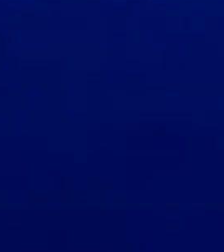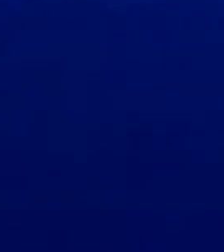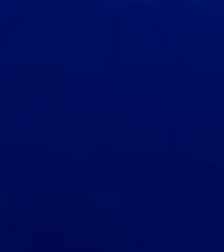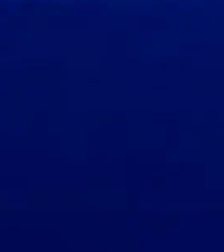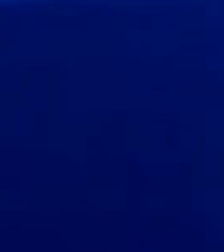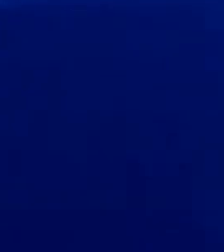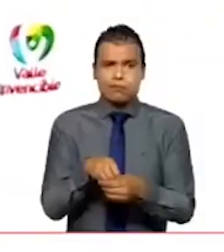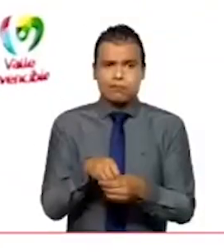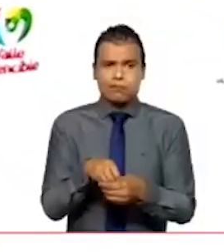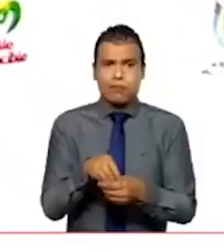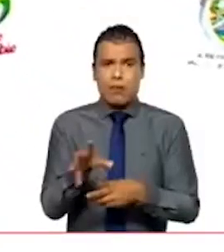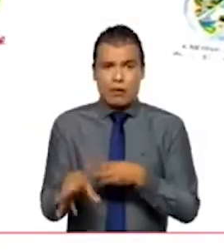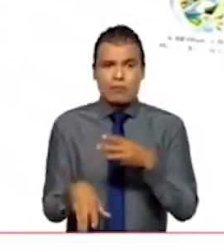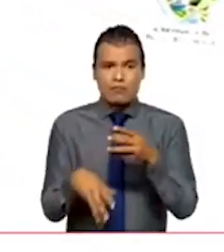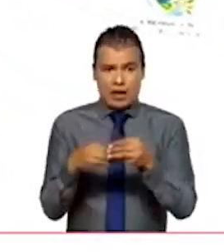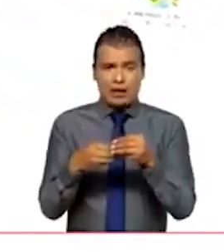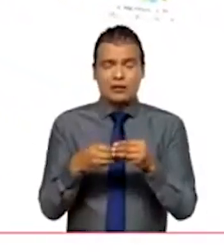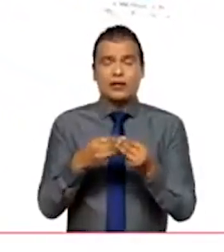FARC.